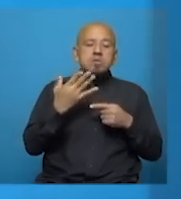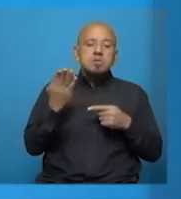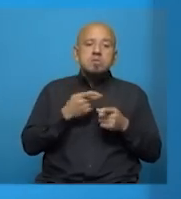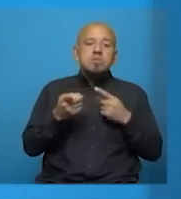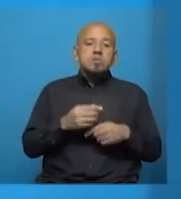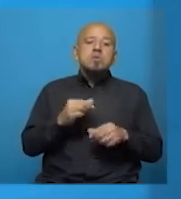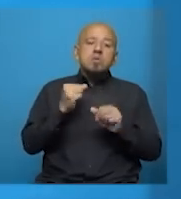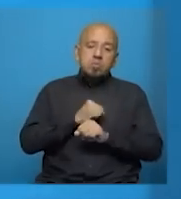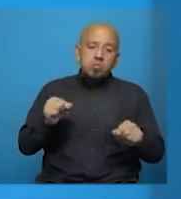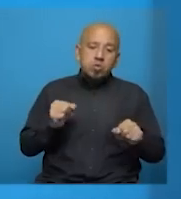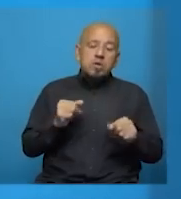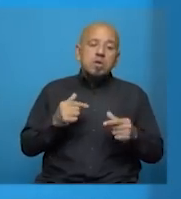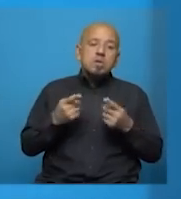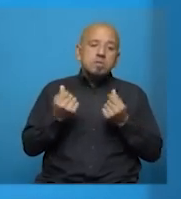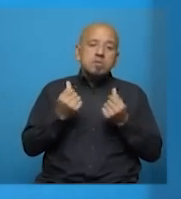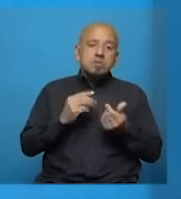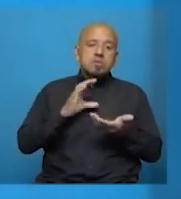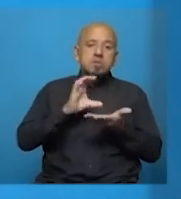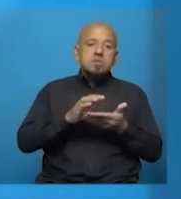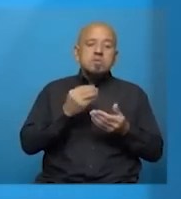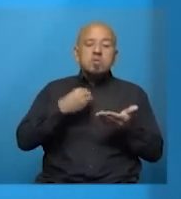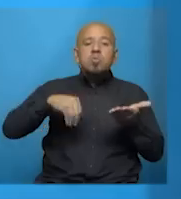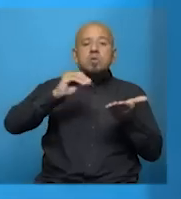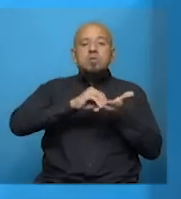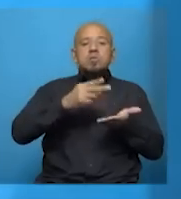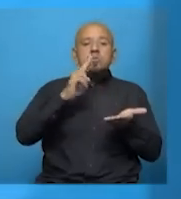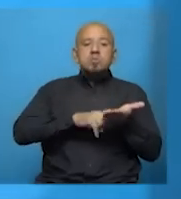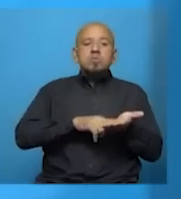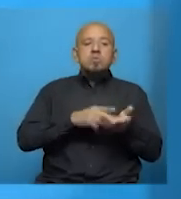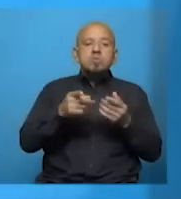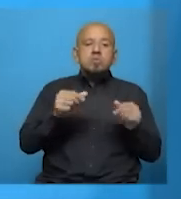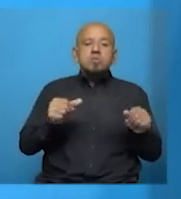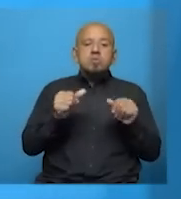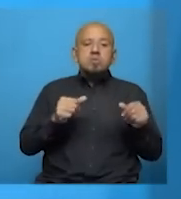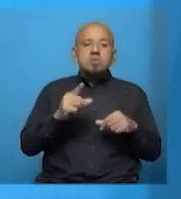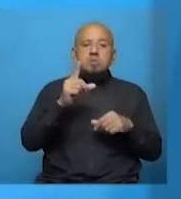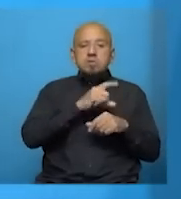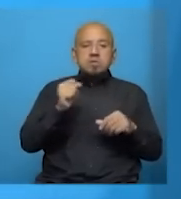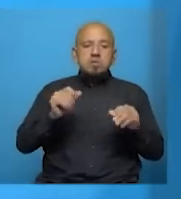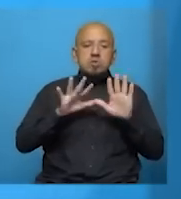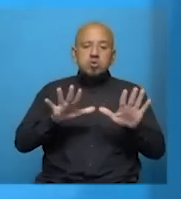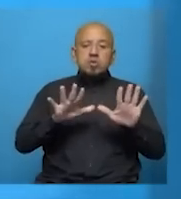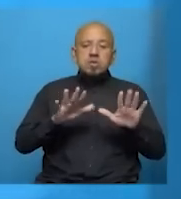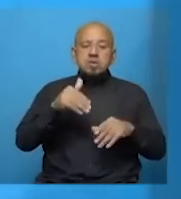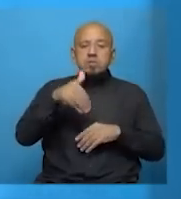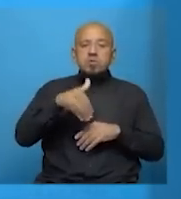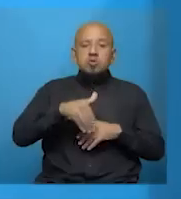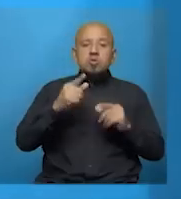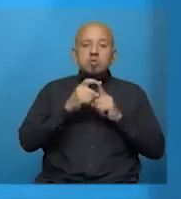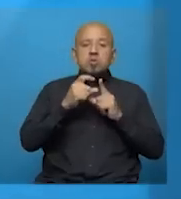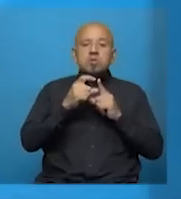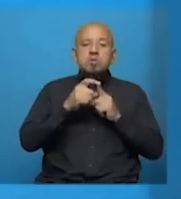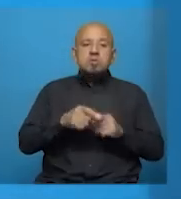25%, podría haber sido volcado. Cuando aumentaron los impuestos se recaudó unos 110 millones de dólares más.